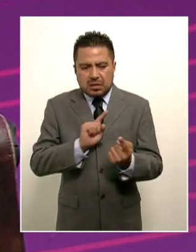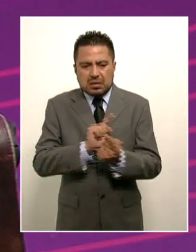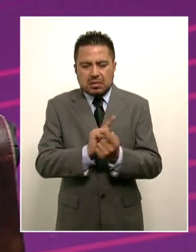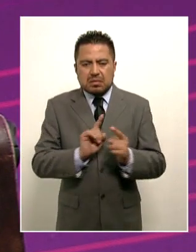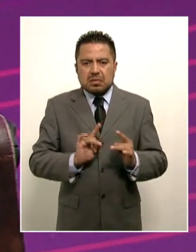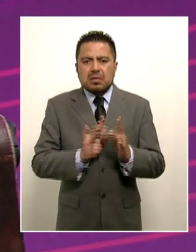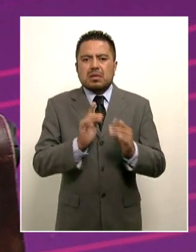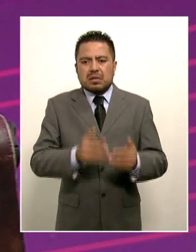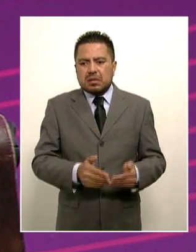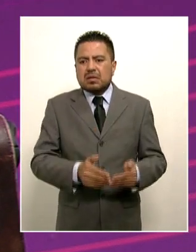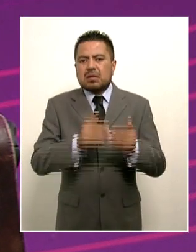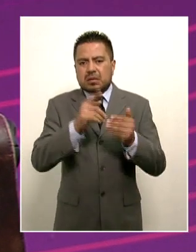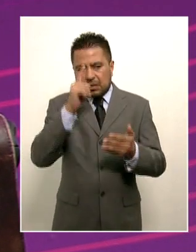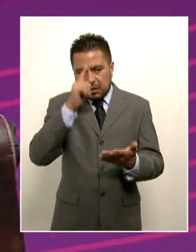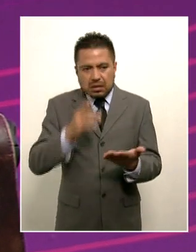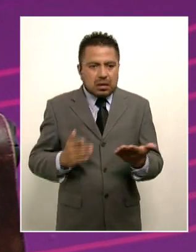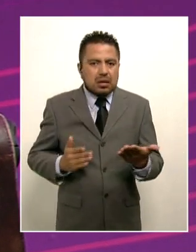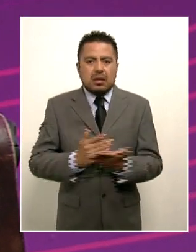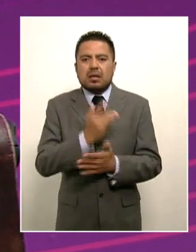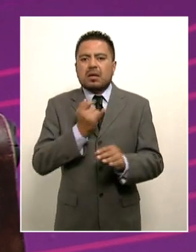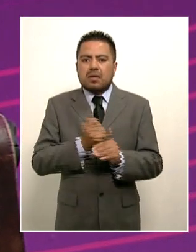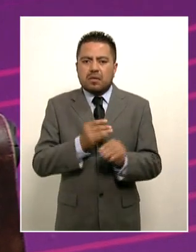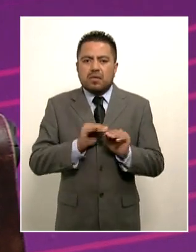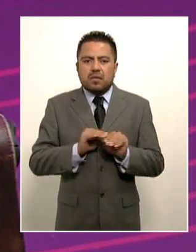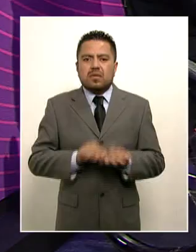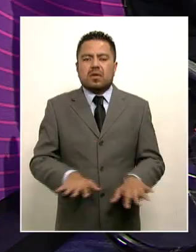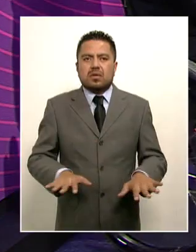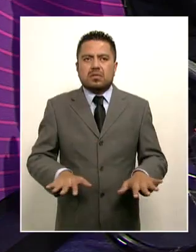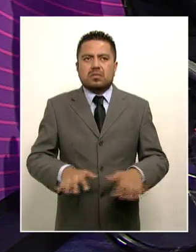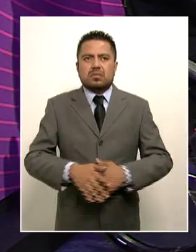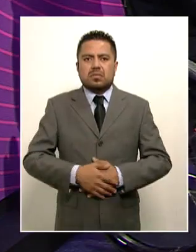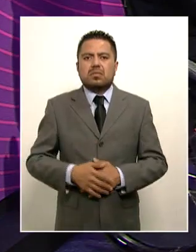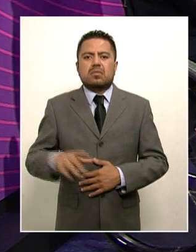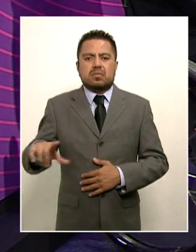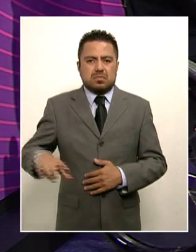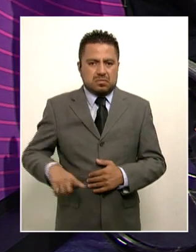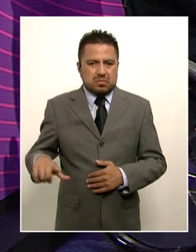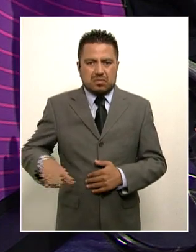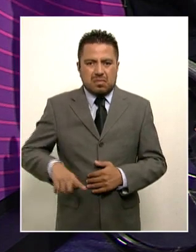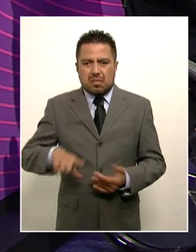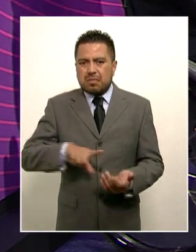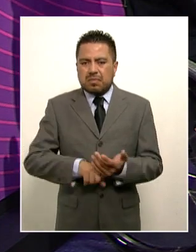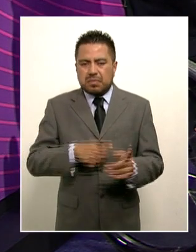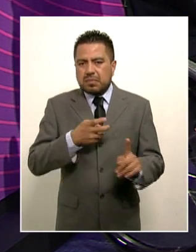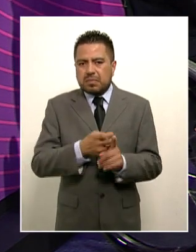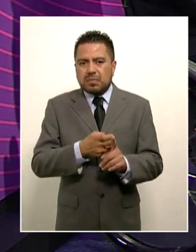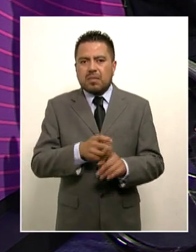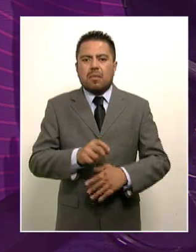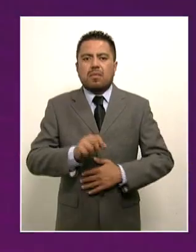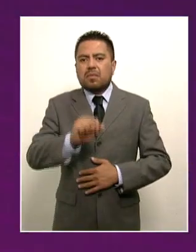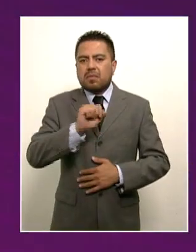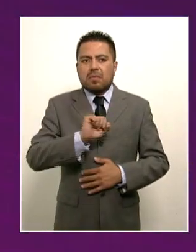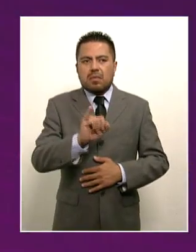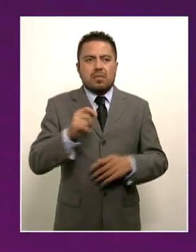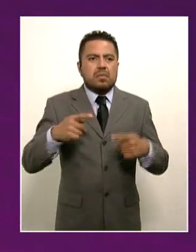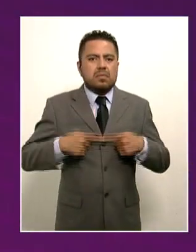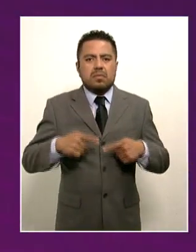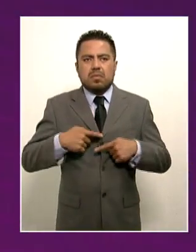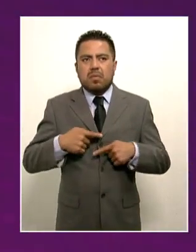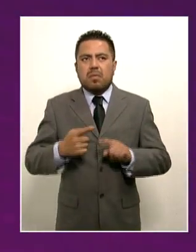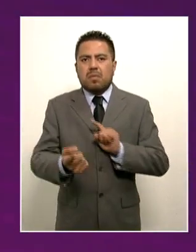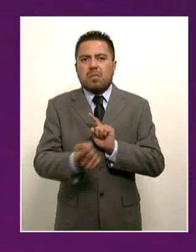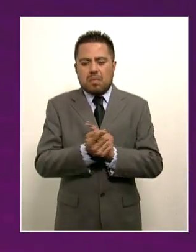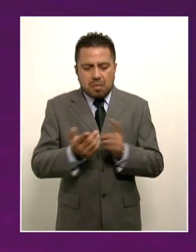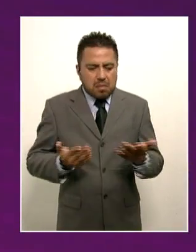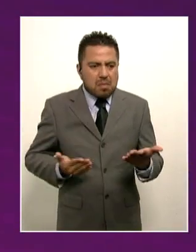encontrado barreras en el acceso a la información pública gubernamental. Si las personas enfrentan barreras